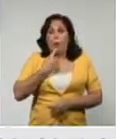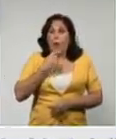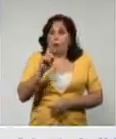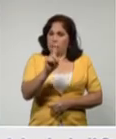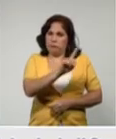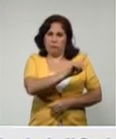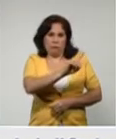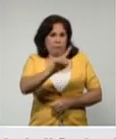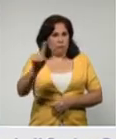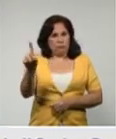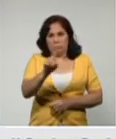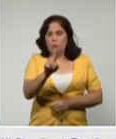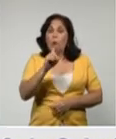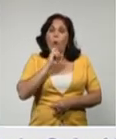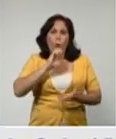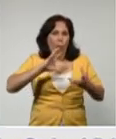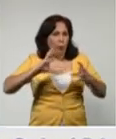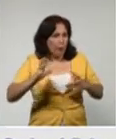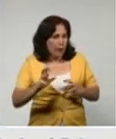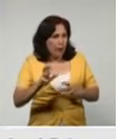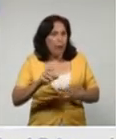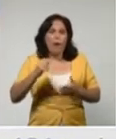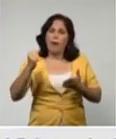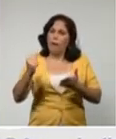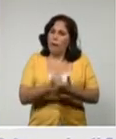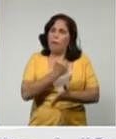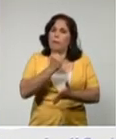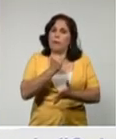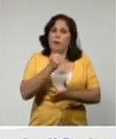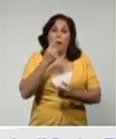tiene complicaciones y lamentablemente en